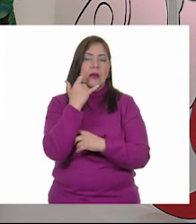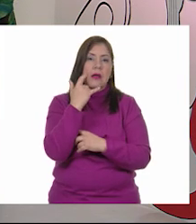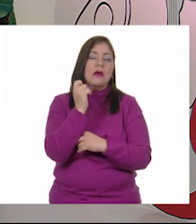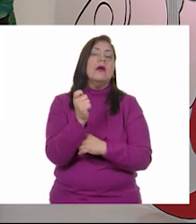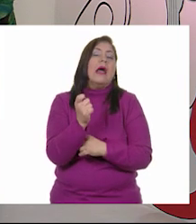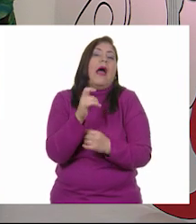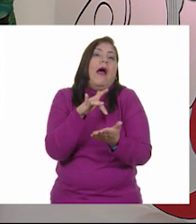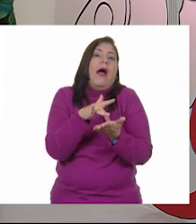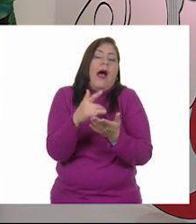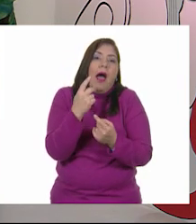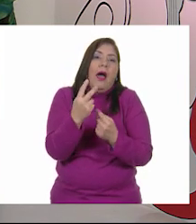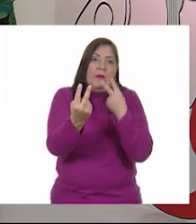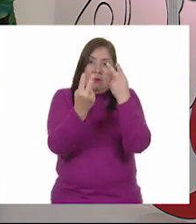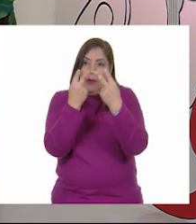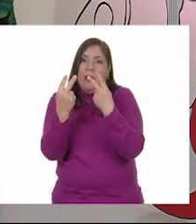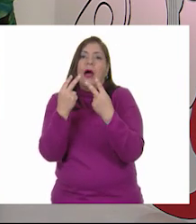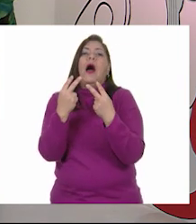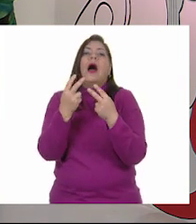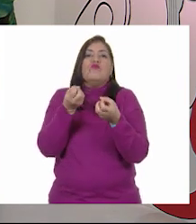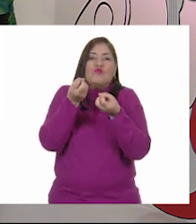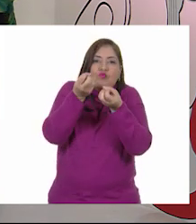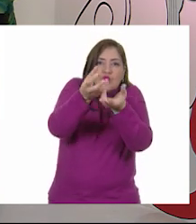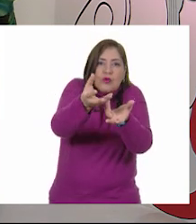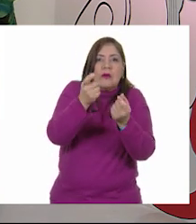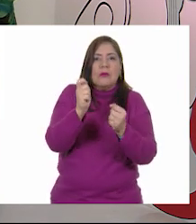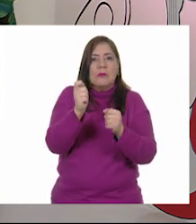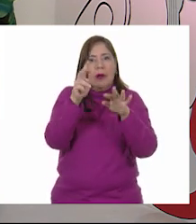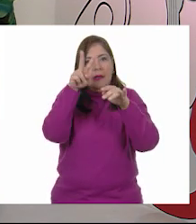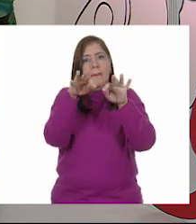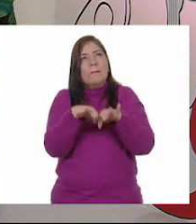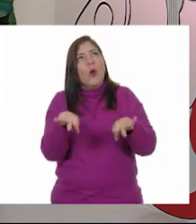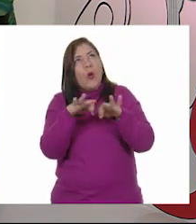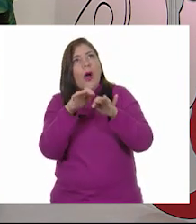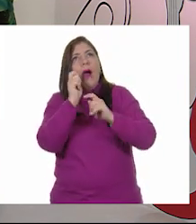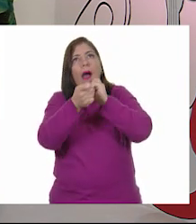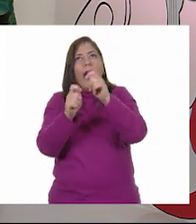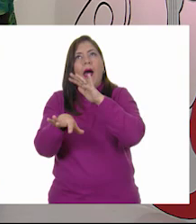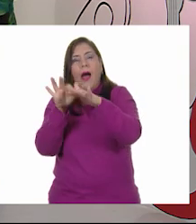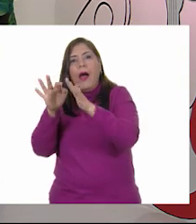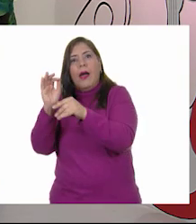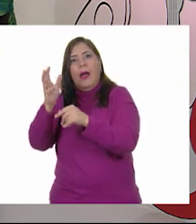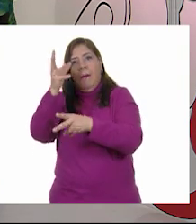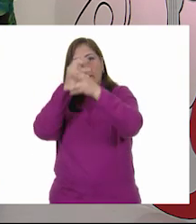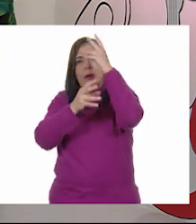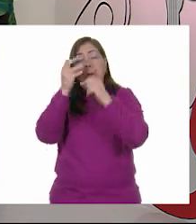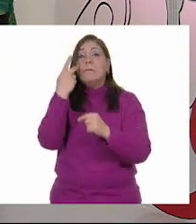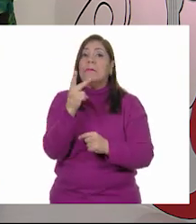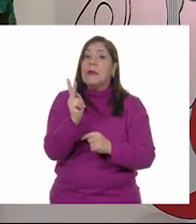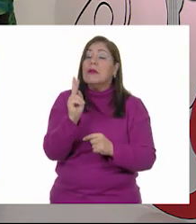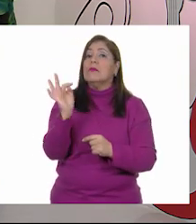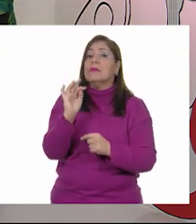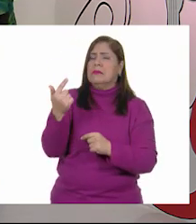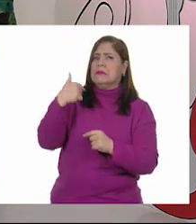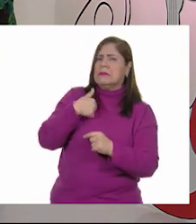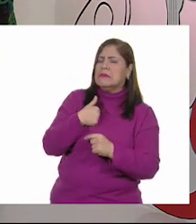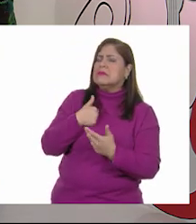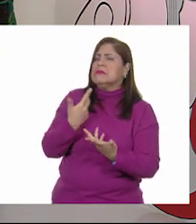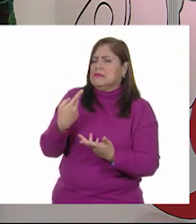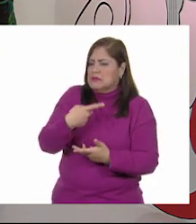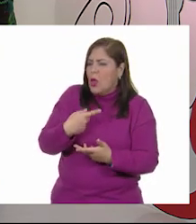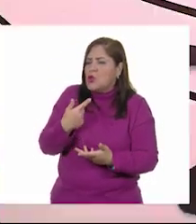muchos, muchos recursos importantes. Pero si me preguntan, más allá de la preparación, que es importantísima, ¿qué